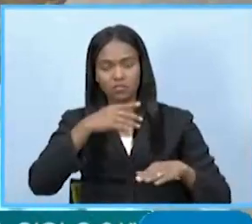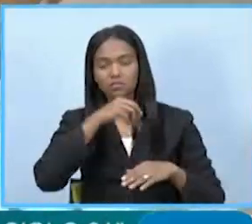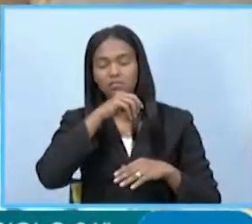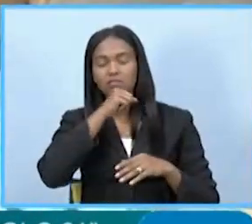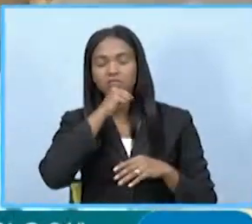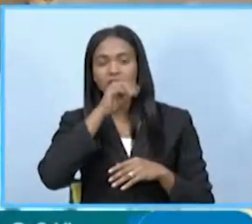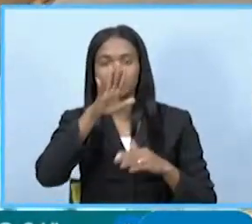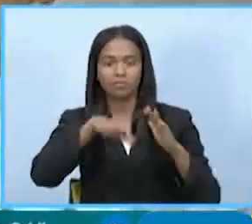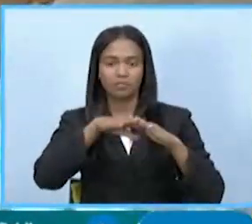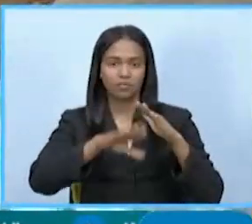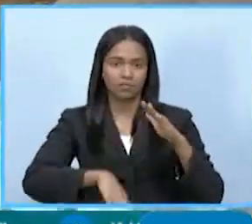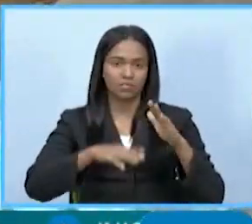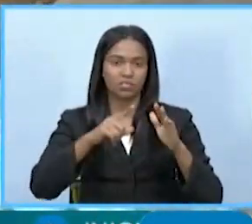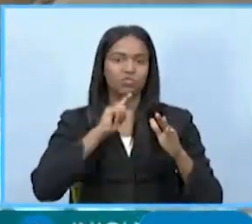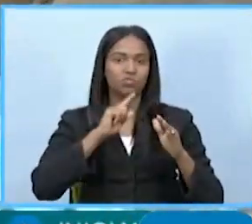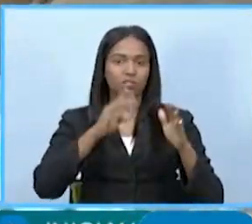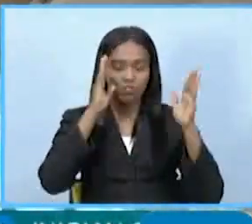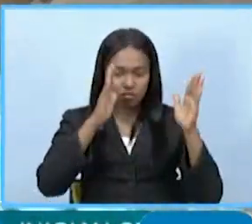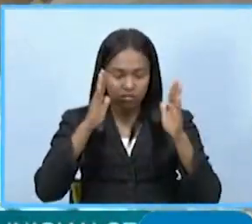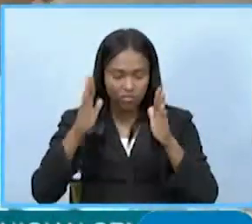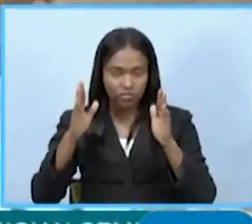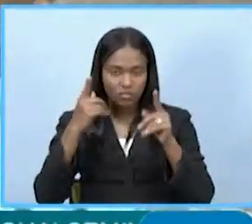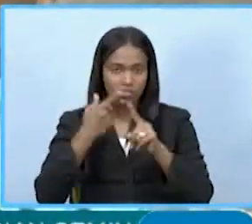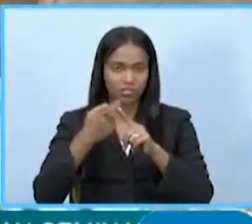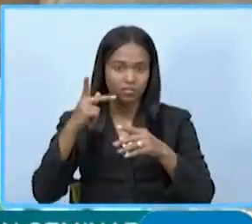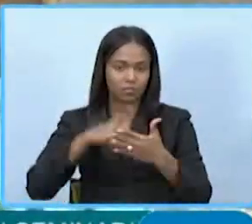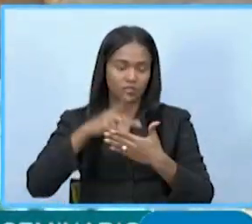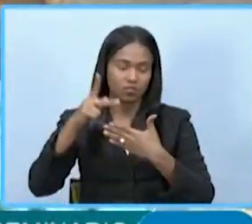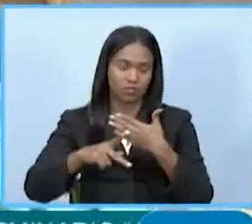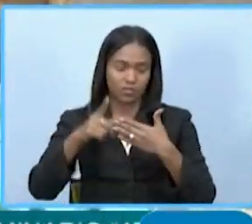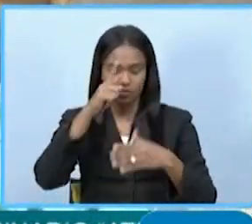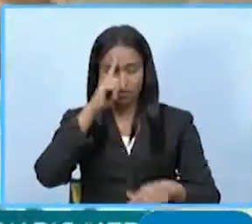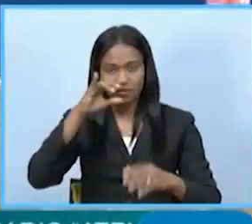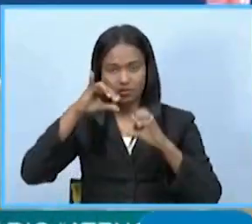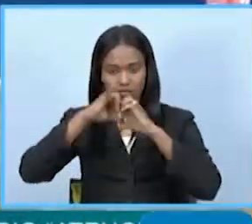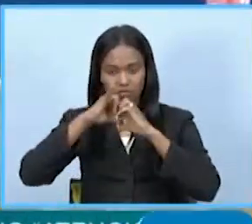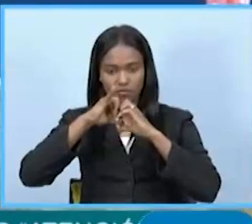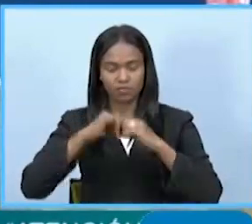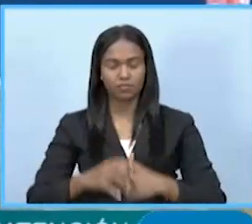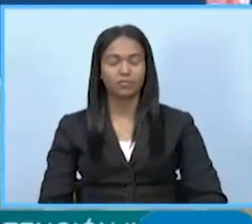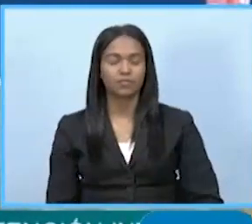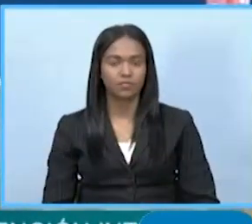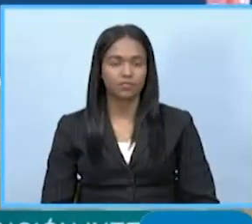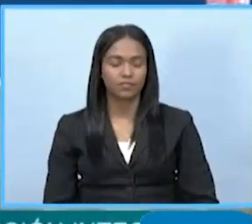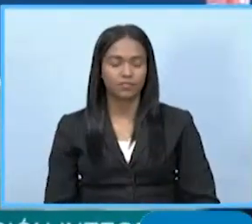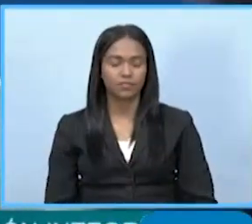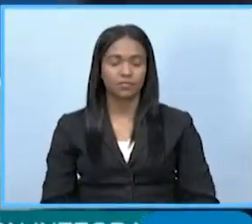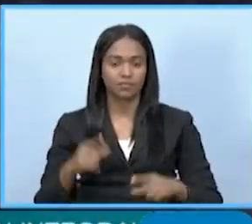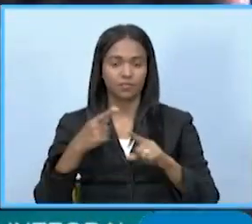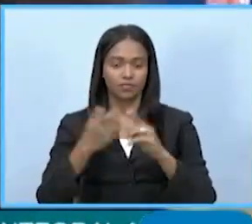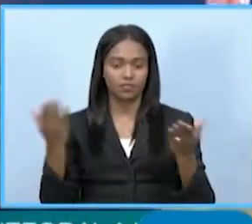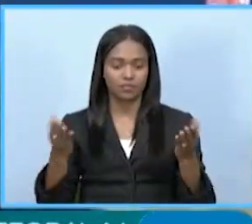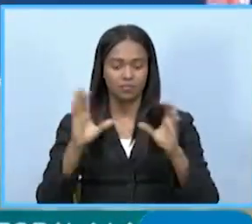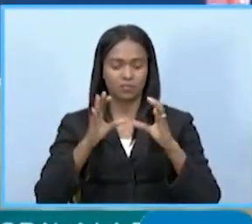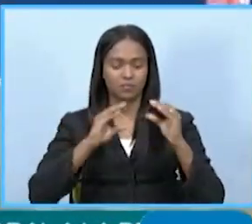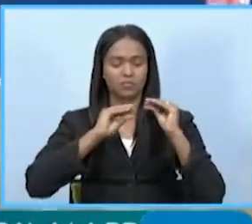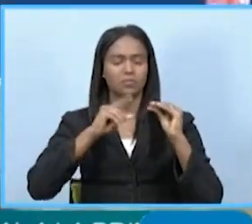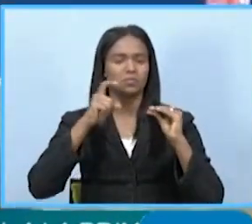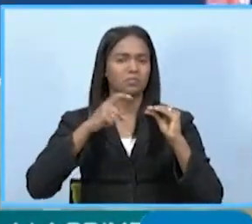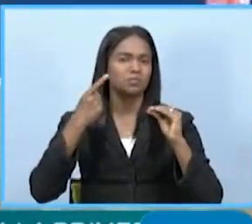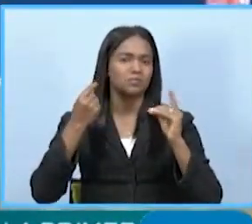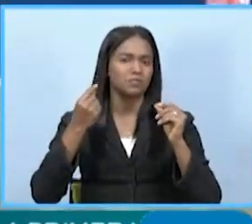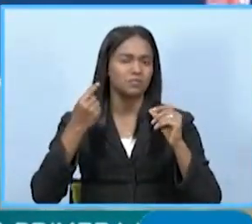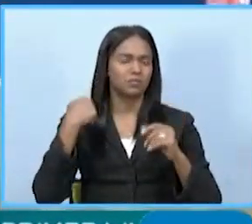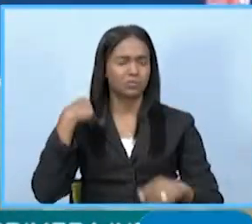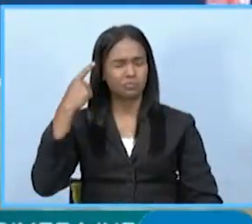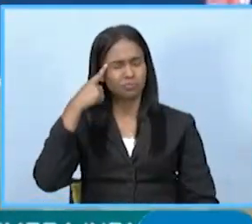de 5 años que son atendidos desde los programas del INAIPI. De este seminario, ¿qué debería salir? Pienso